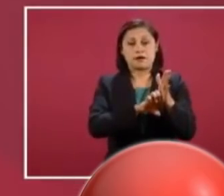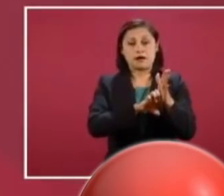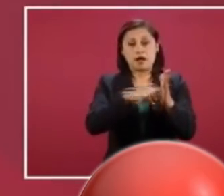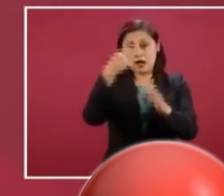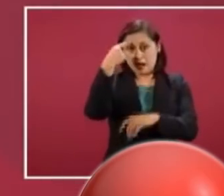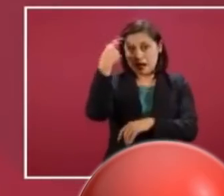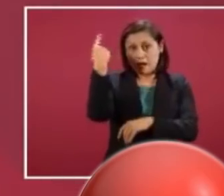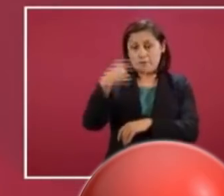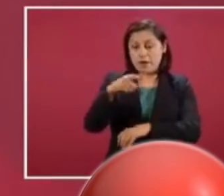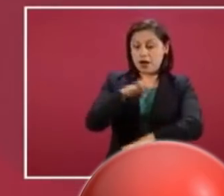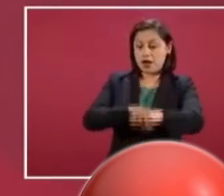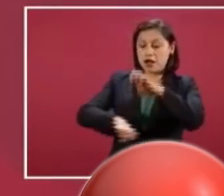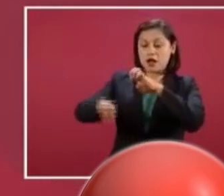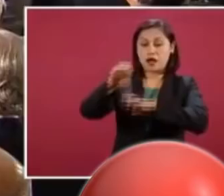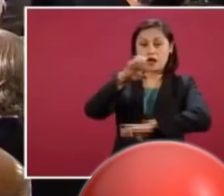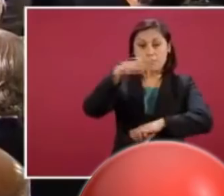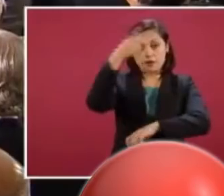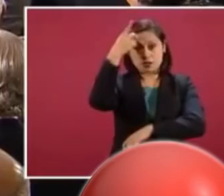sector empresarial de México.